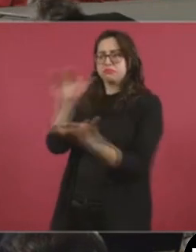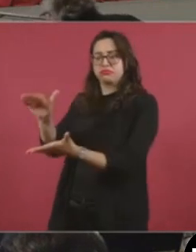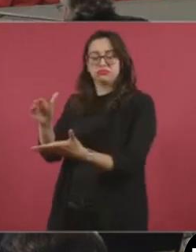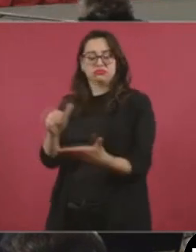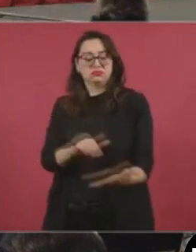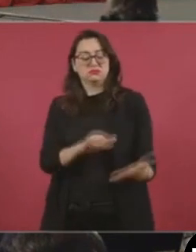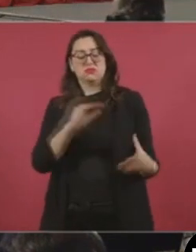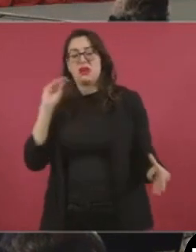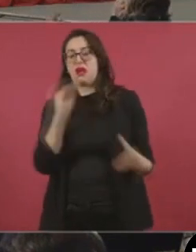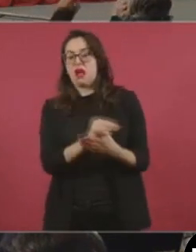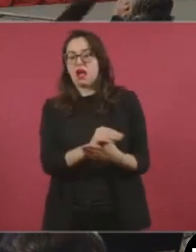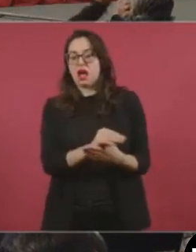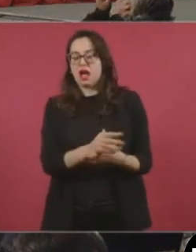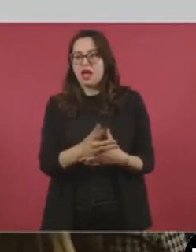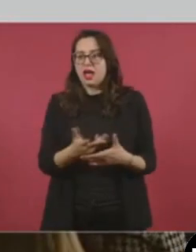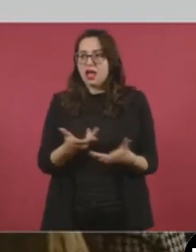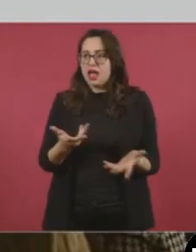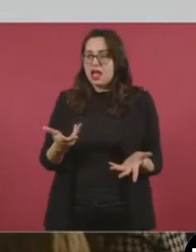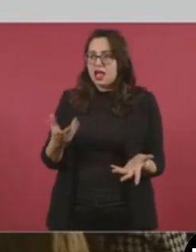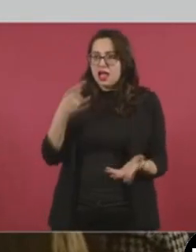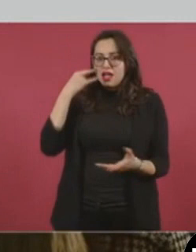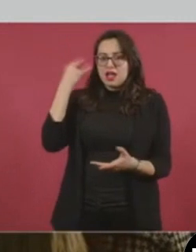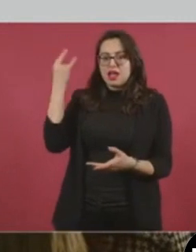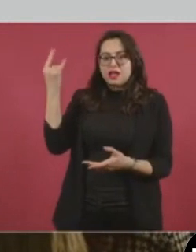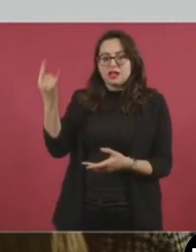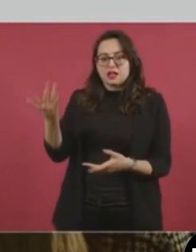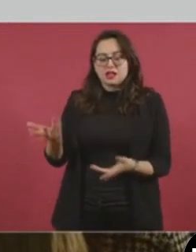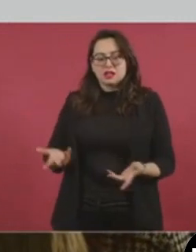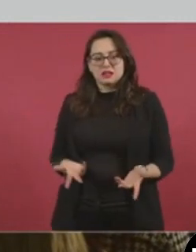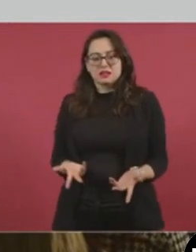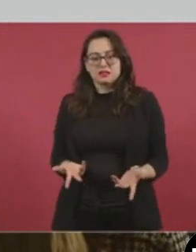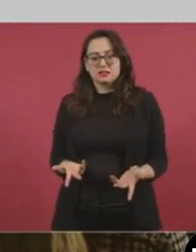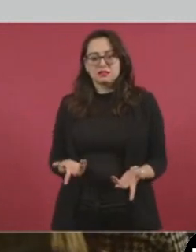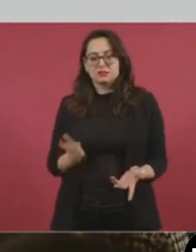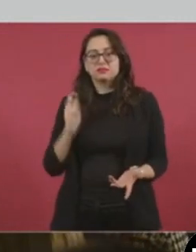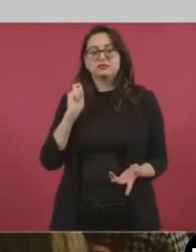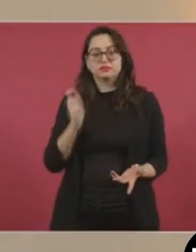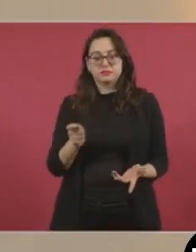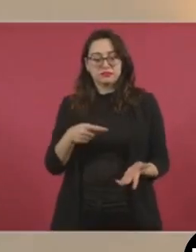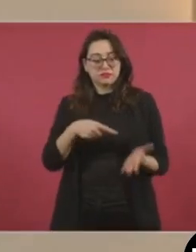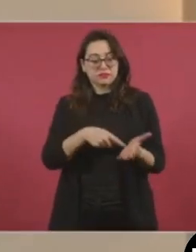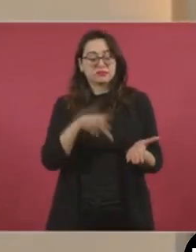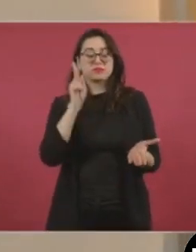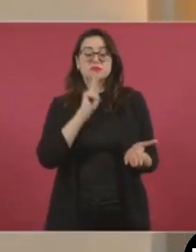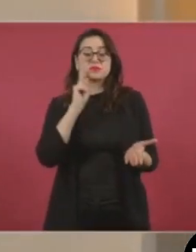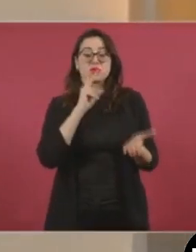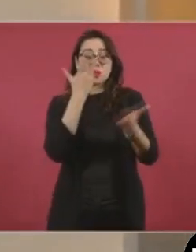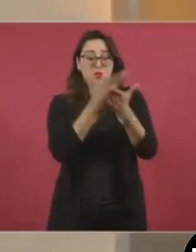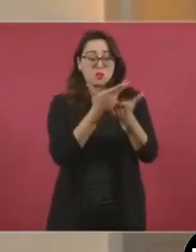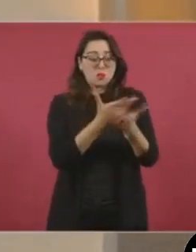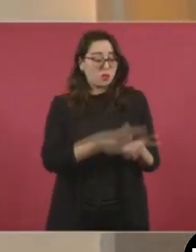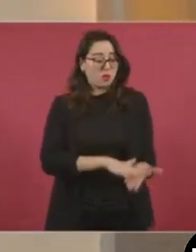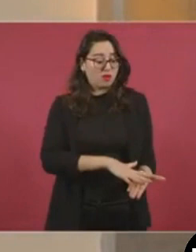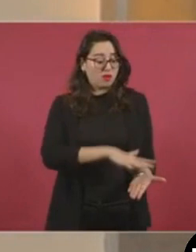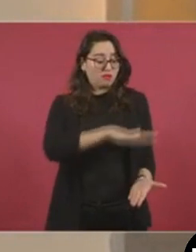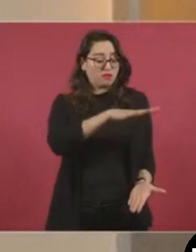presentados por la Fiscalía General de la República, que implican a este